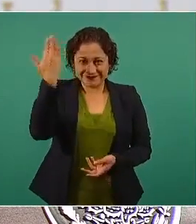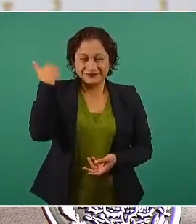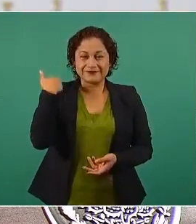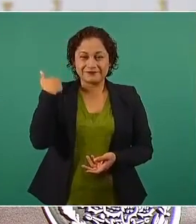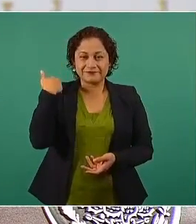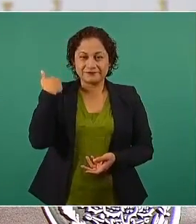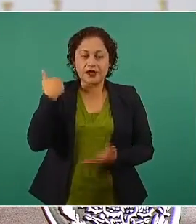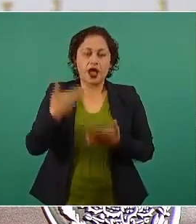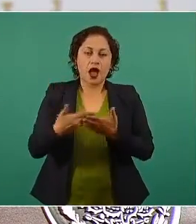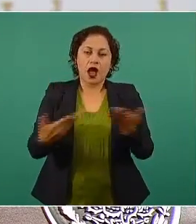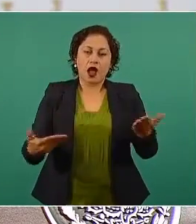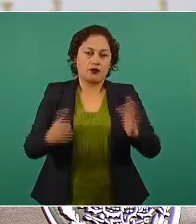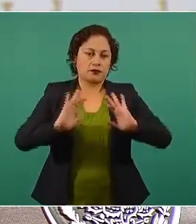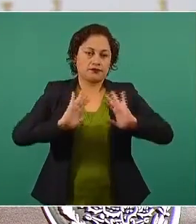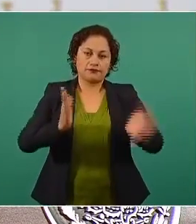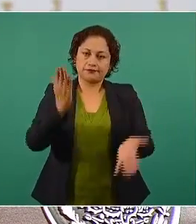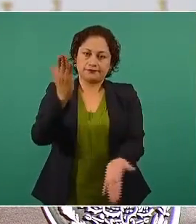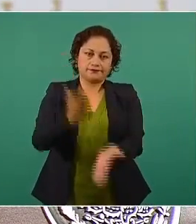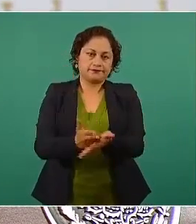Eso ya no se permite.